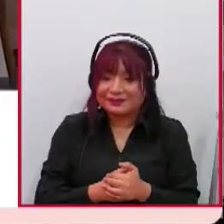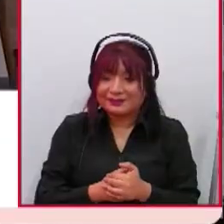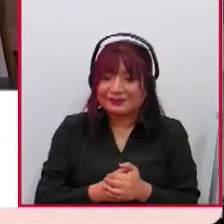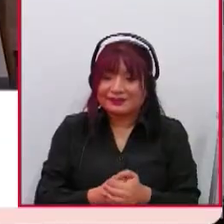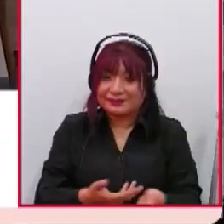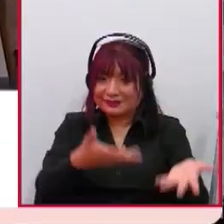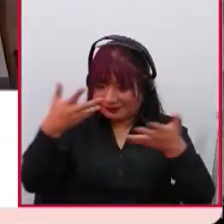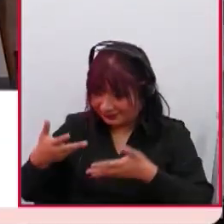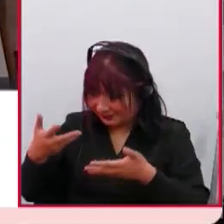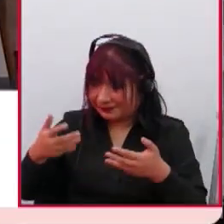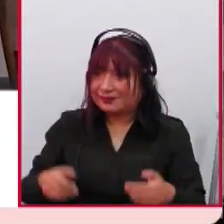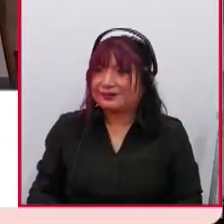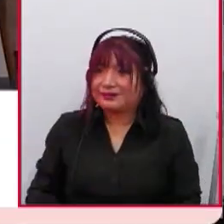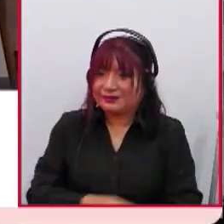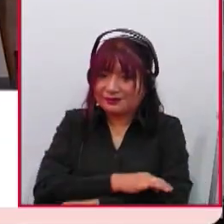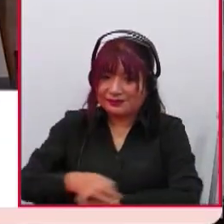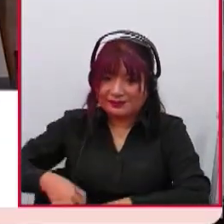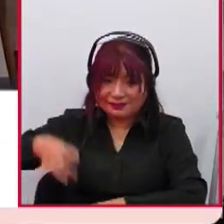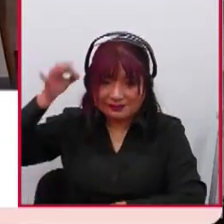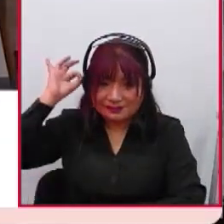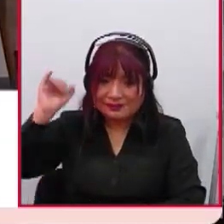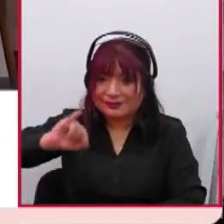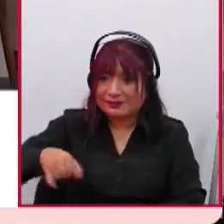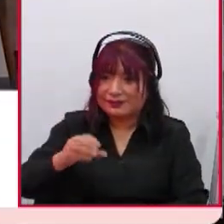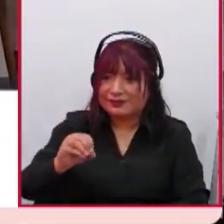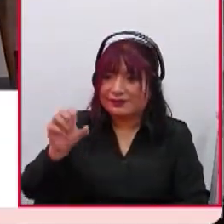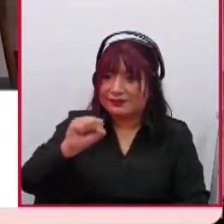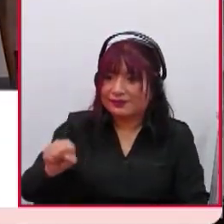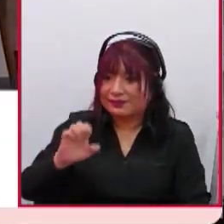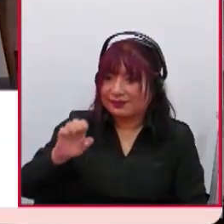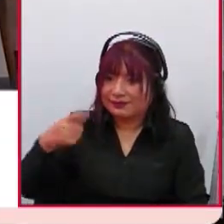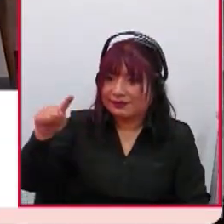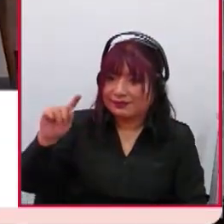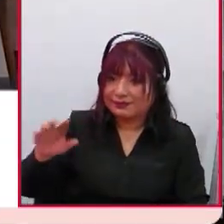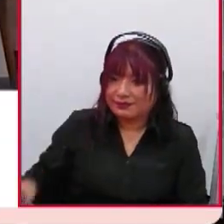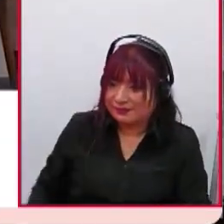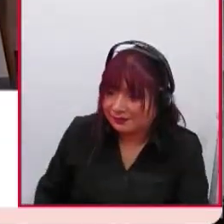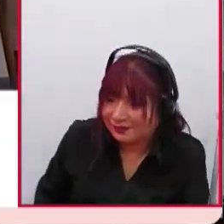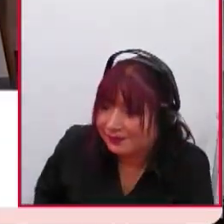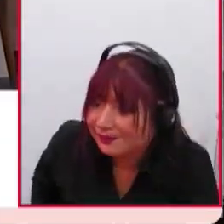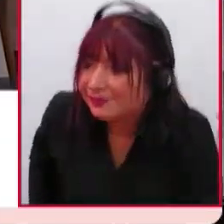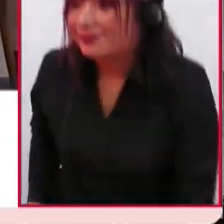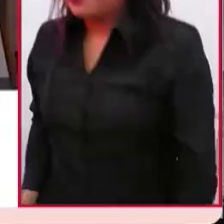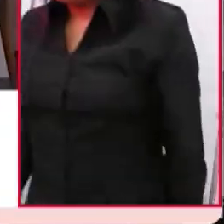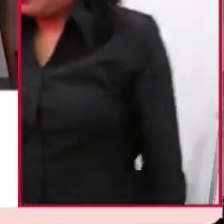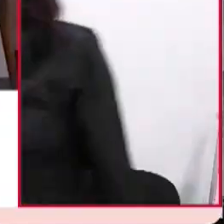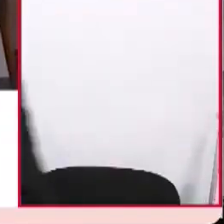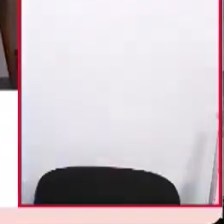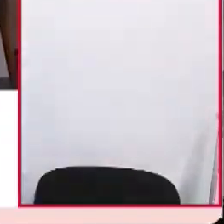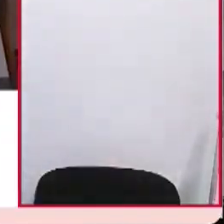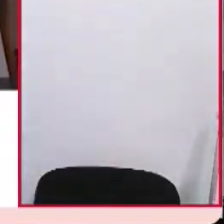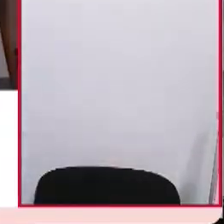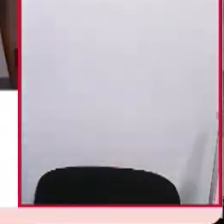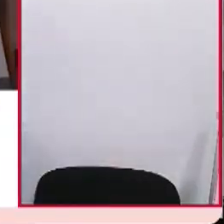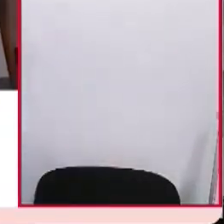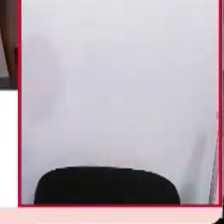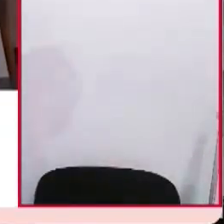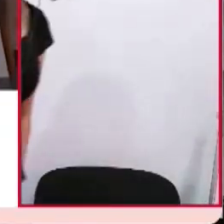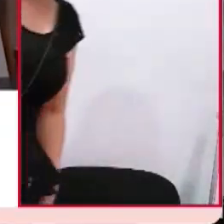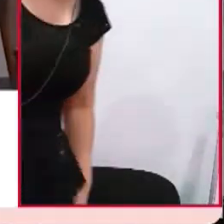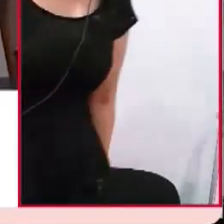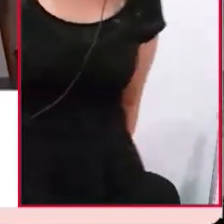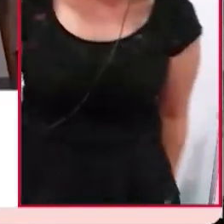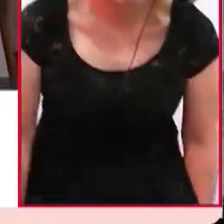Ahora invitamos al ingeniero José Márquez a que por favor acceda al podio a fin